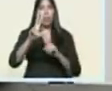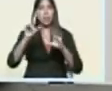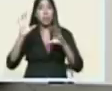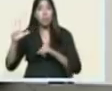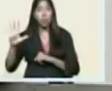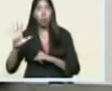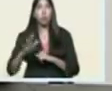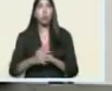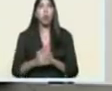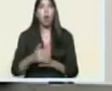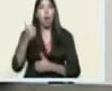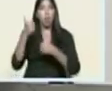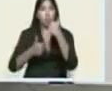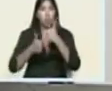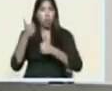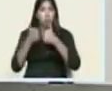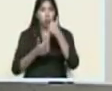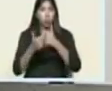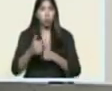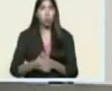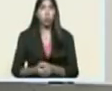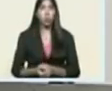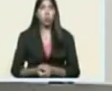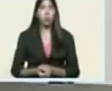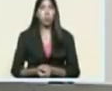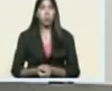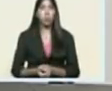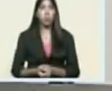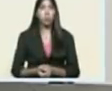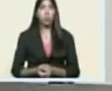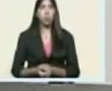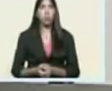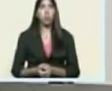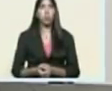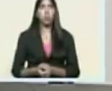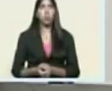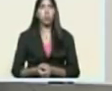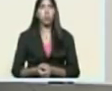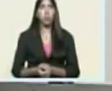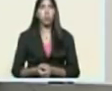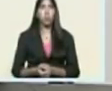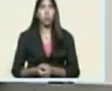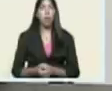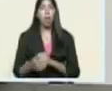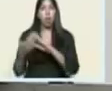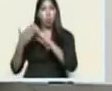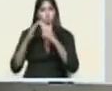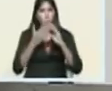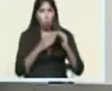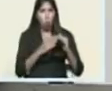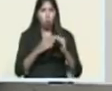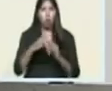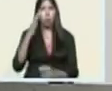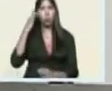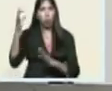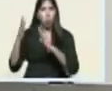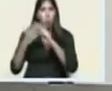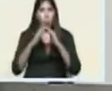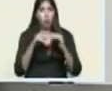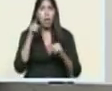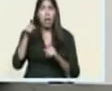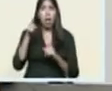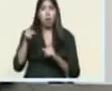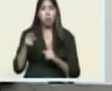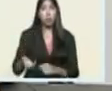y candidatas de la revolución retomen el proyecto de las ciudades comunales, de las comunas, de los consejos comunales. Ese es